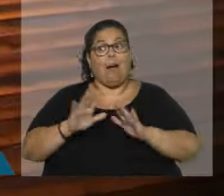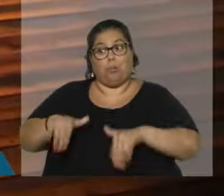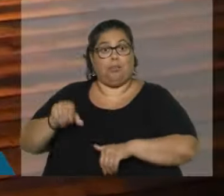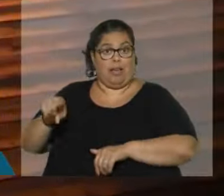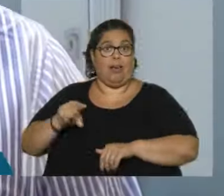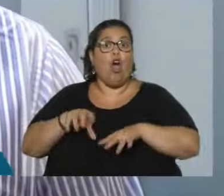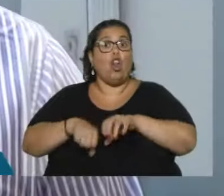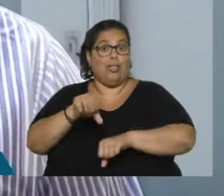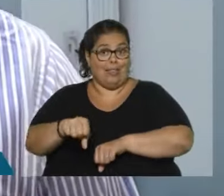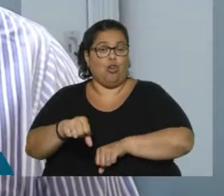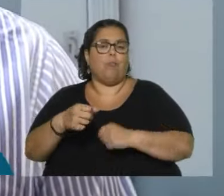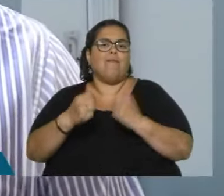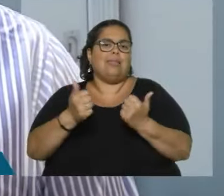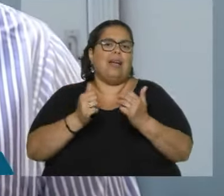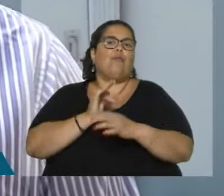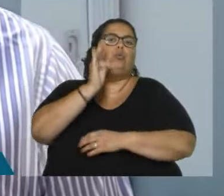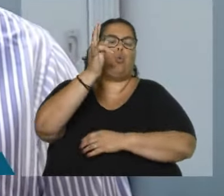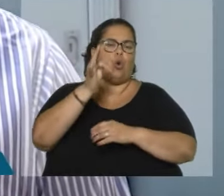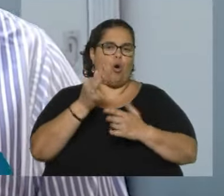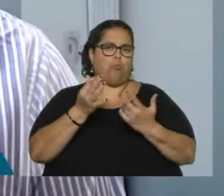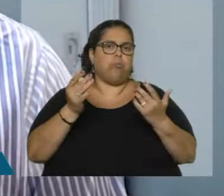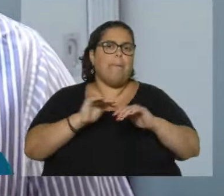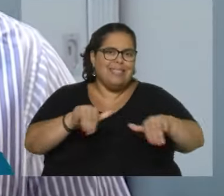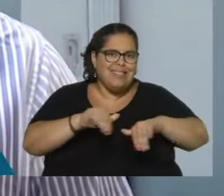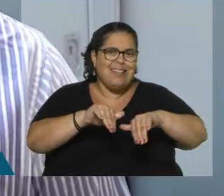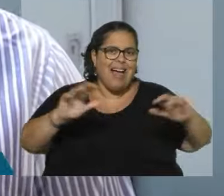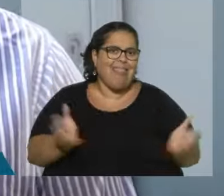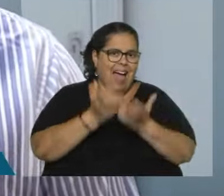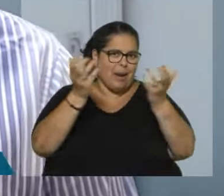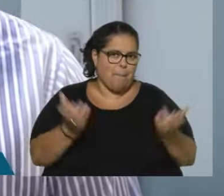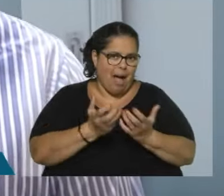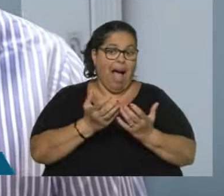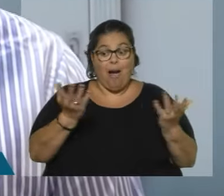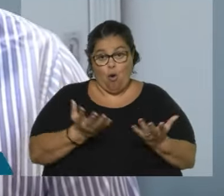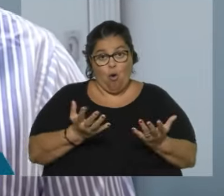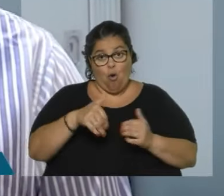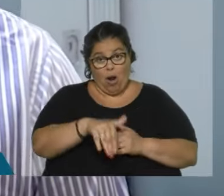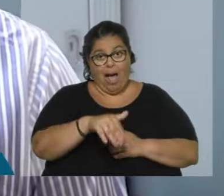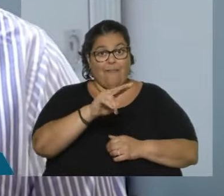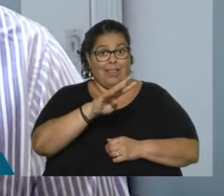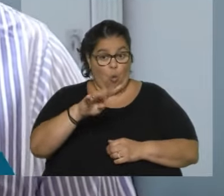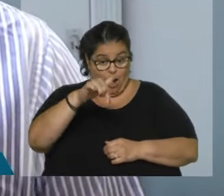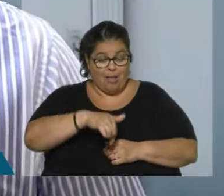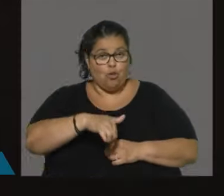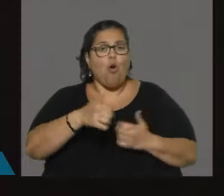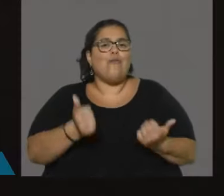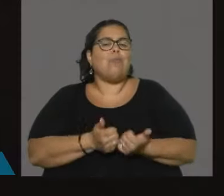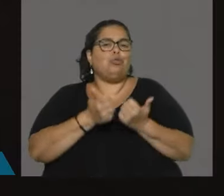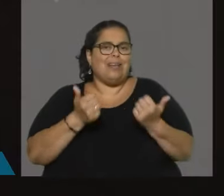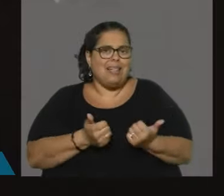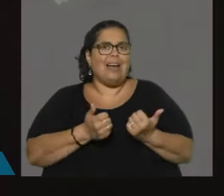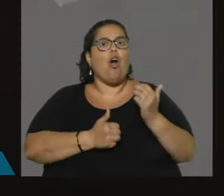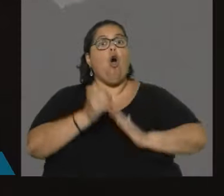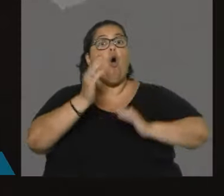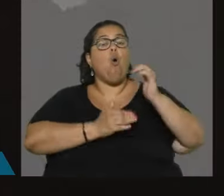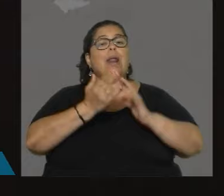un emprendimiento termal nosotros ahora en breve ya en los primeros meses del año 2024 vamos a hacer la obra